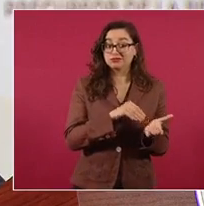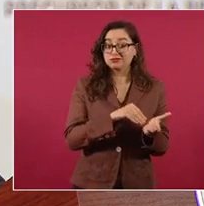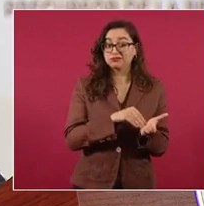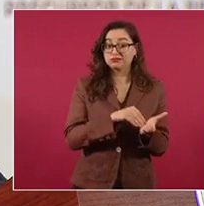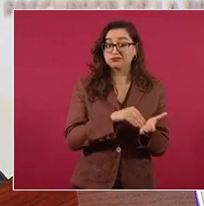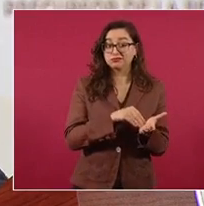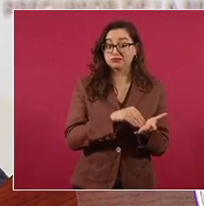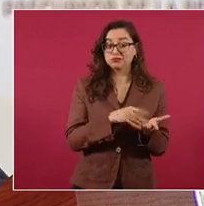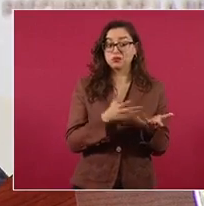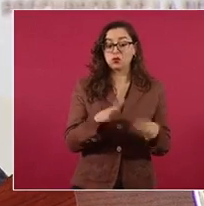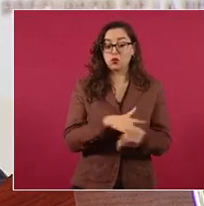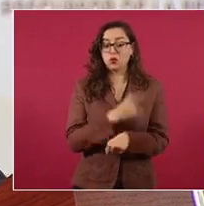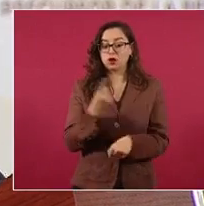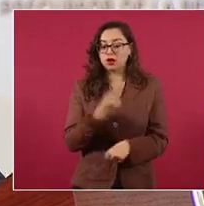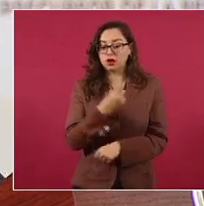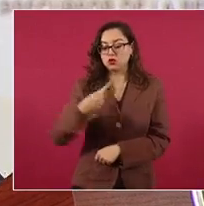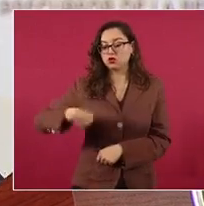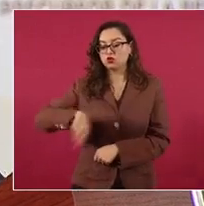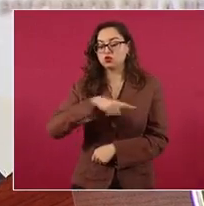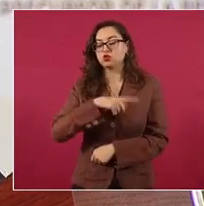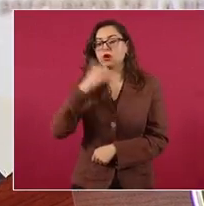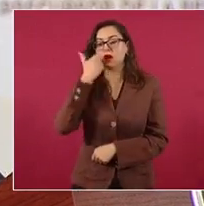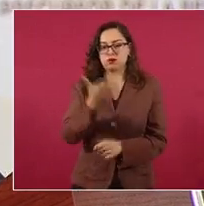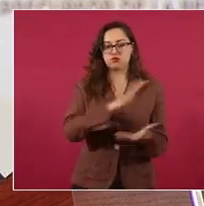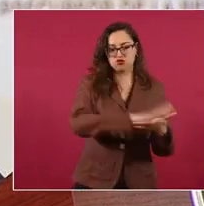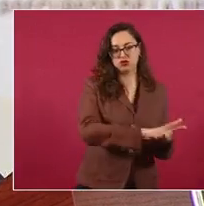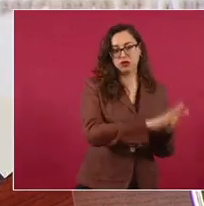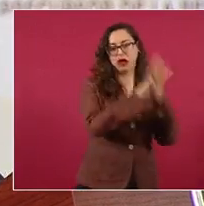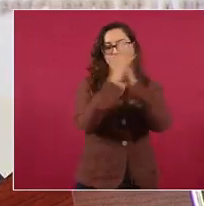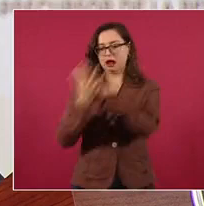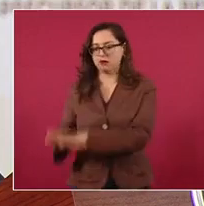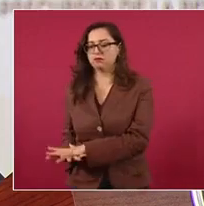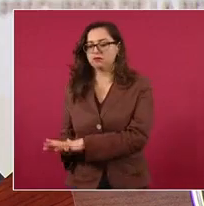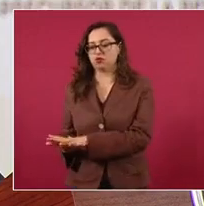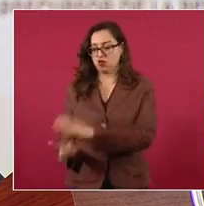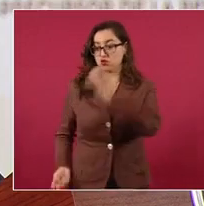Lo viejo no termina de morir y lo nuevo no termina de nacer.